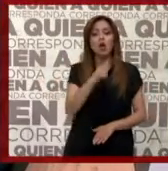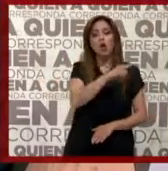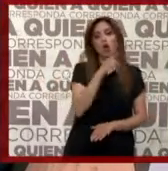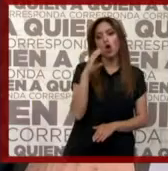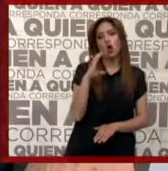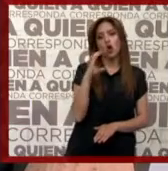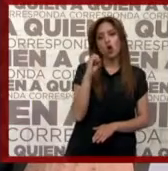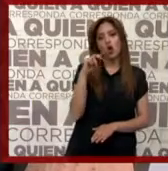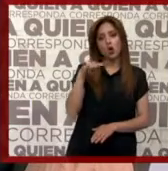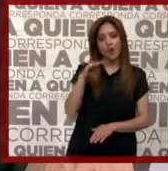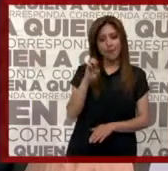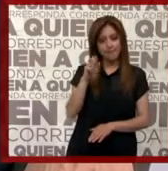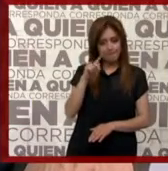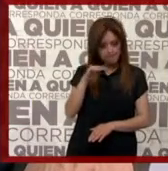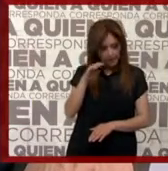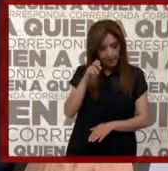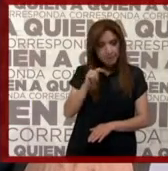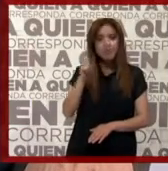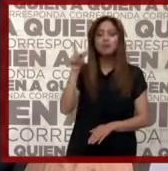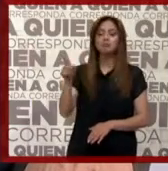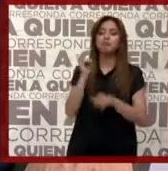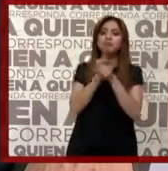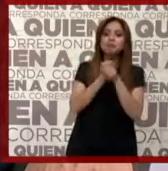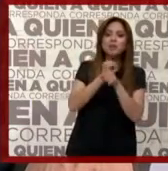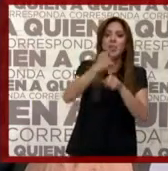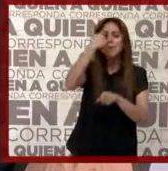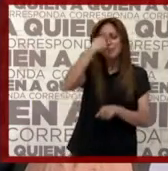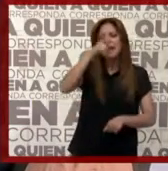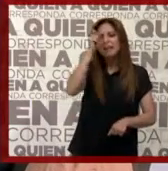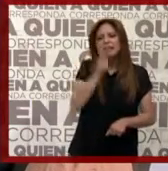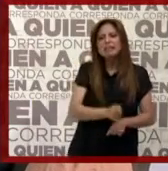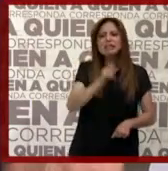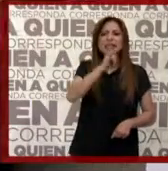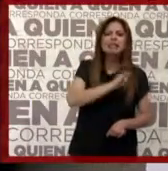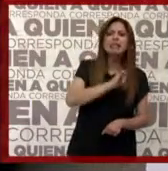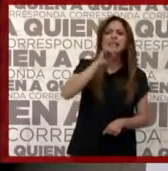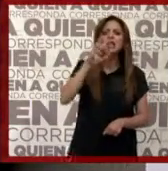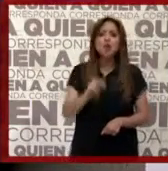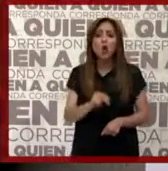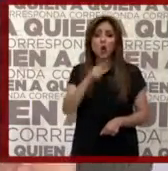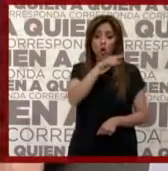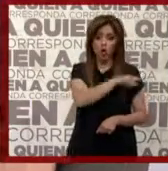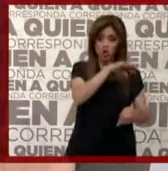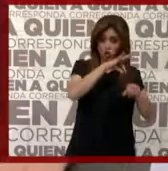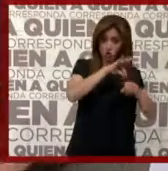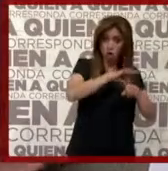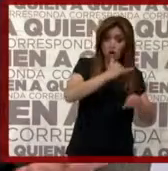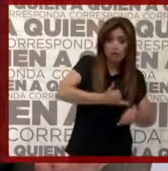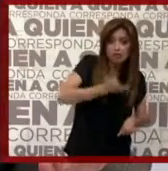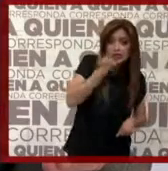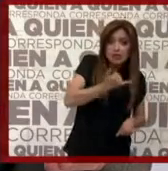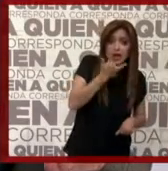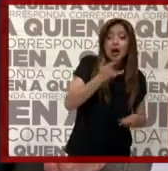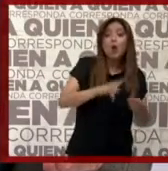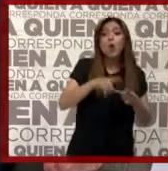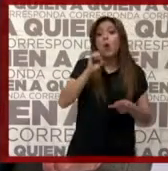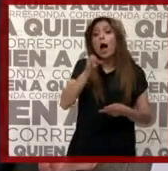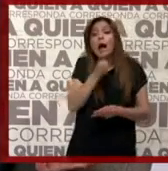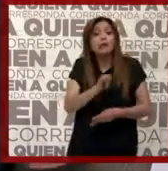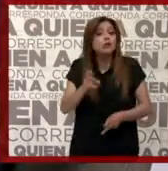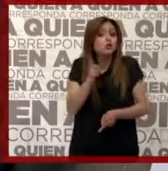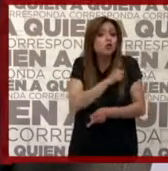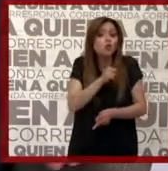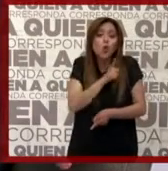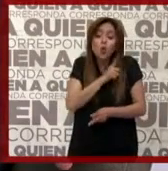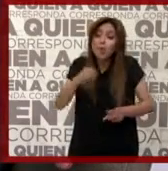investigar y lo hace profundo y profesionalmente para saber si fue un error negligencia era una cuestión de la vida que